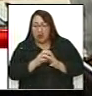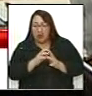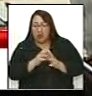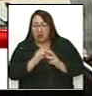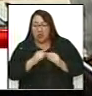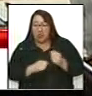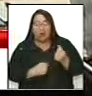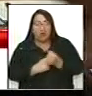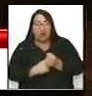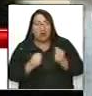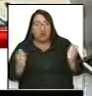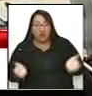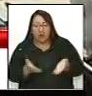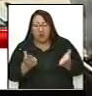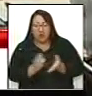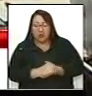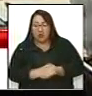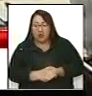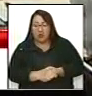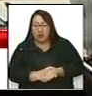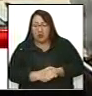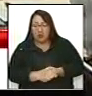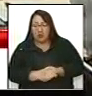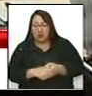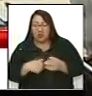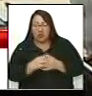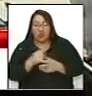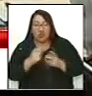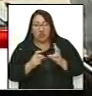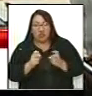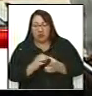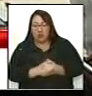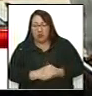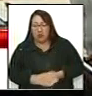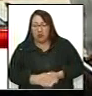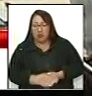apoyando y fomentando, no se emocione por favor,